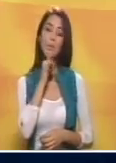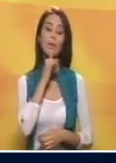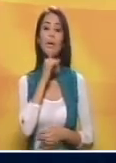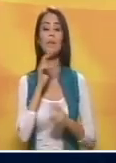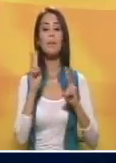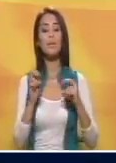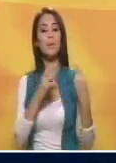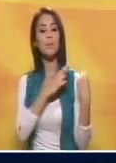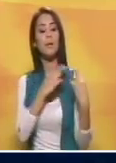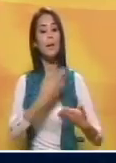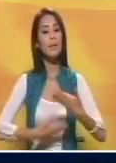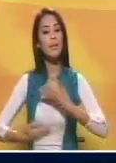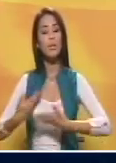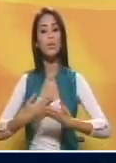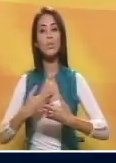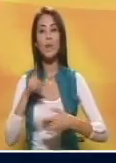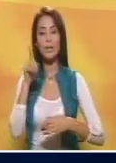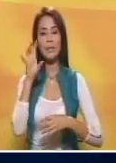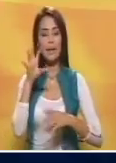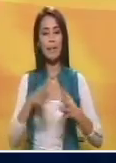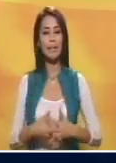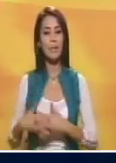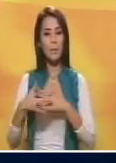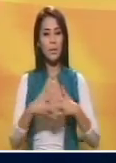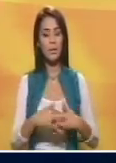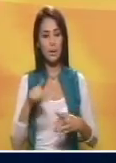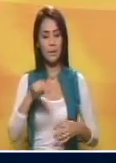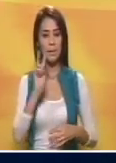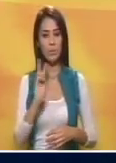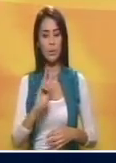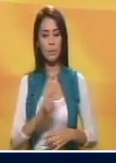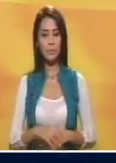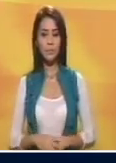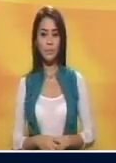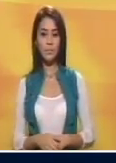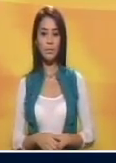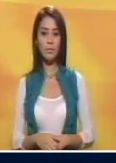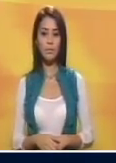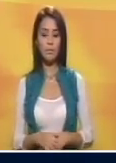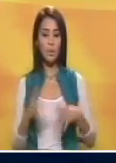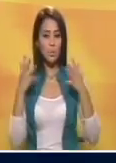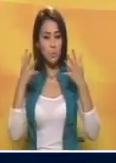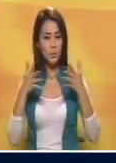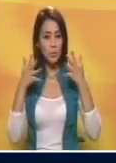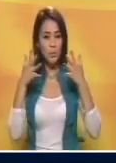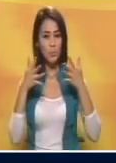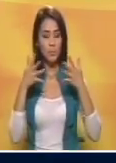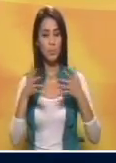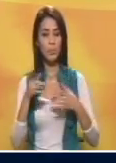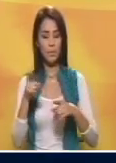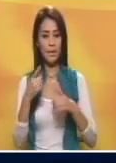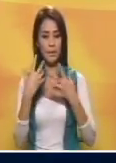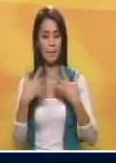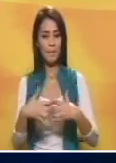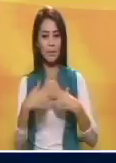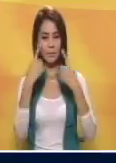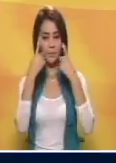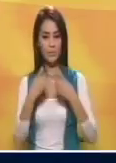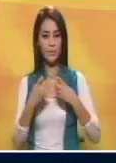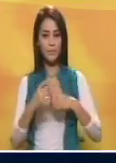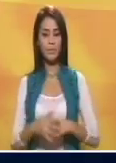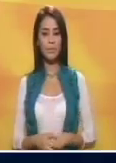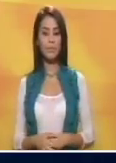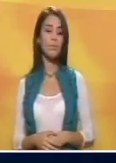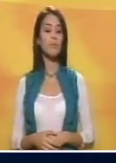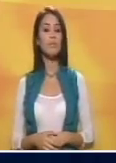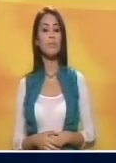nuevo encargado de negocios de los Estados Unidos en Venezuela. Recomendaciones para este funcionario. Lectura de